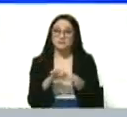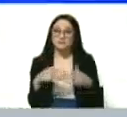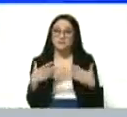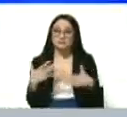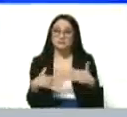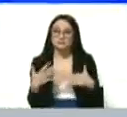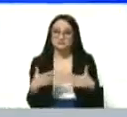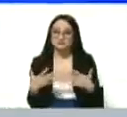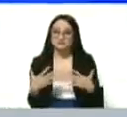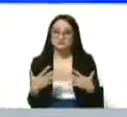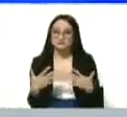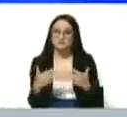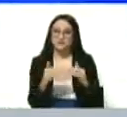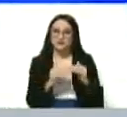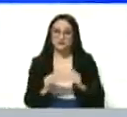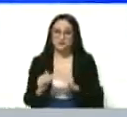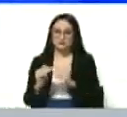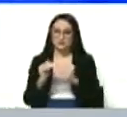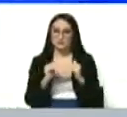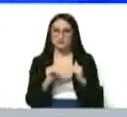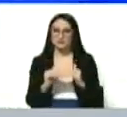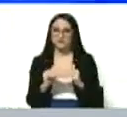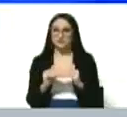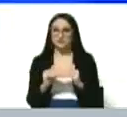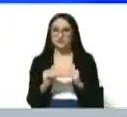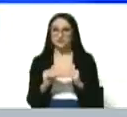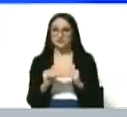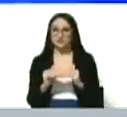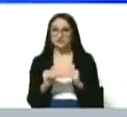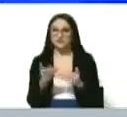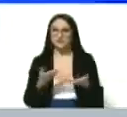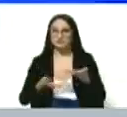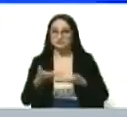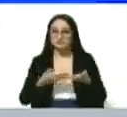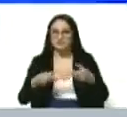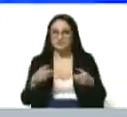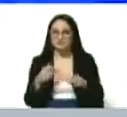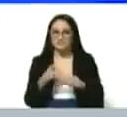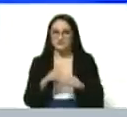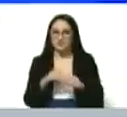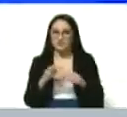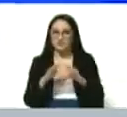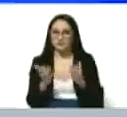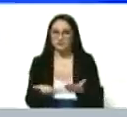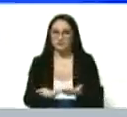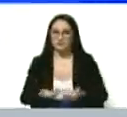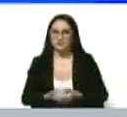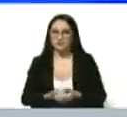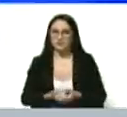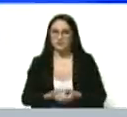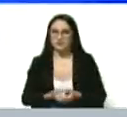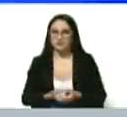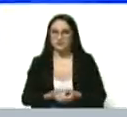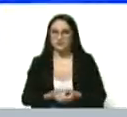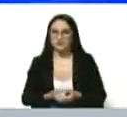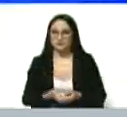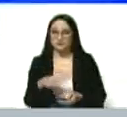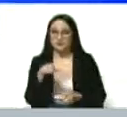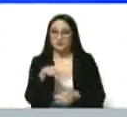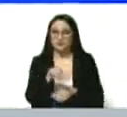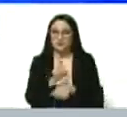acelerar la estabilización del mercado petrolero global. Esta plataforma